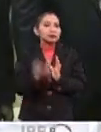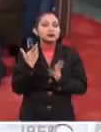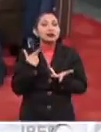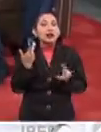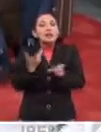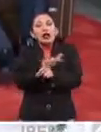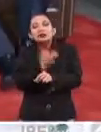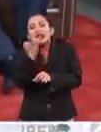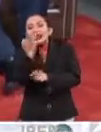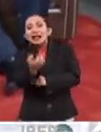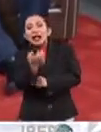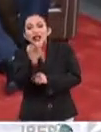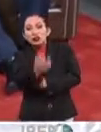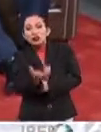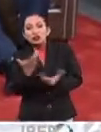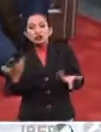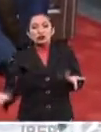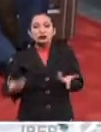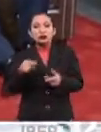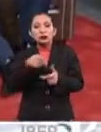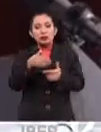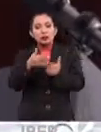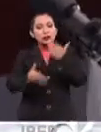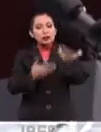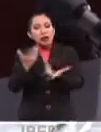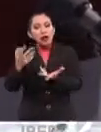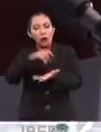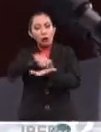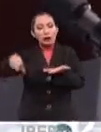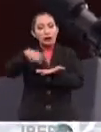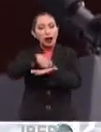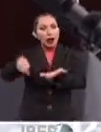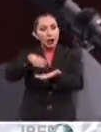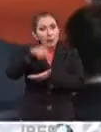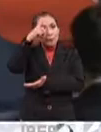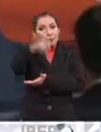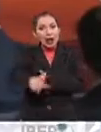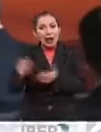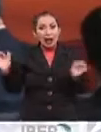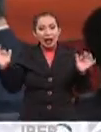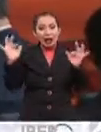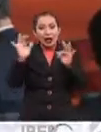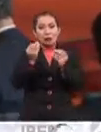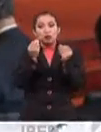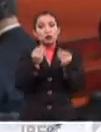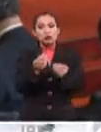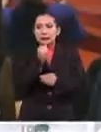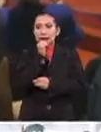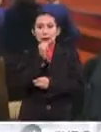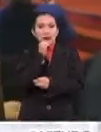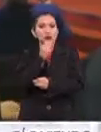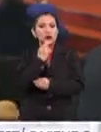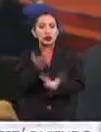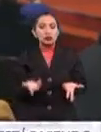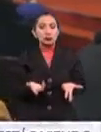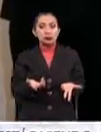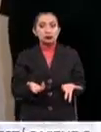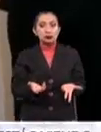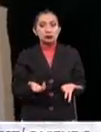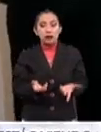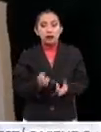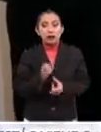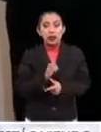va a pasar con estos Maseratis que se compraron para el evento, que muchos de ellos ni siquiera se usaron.